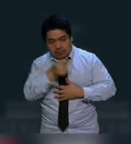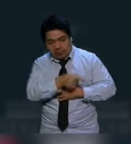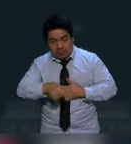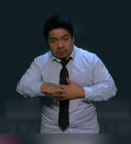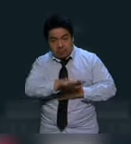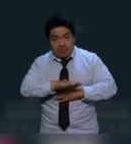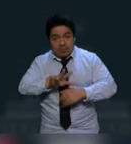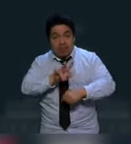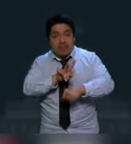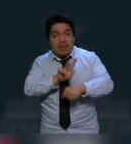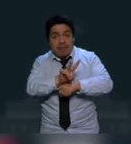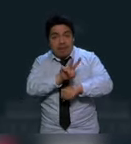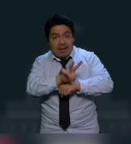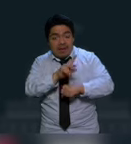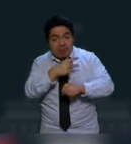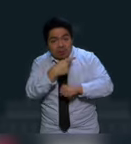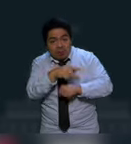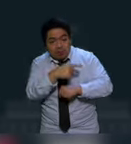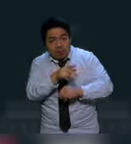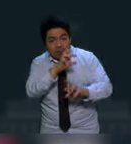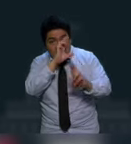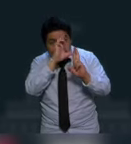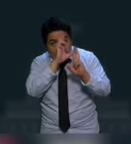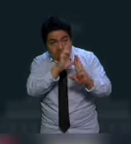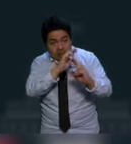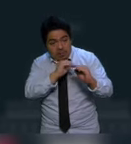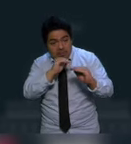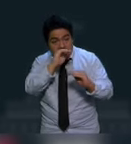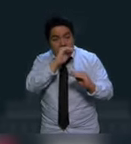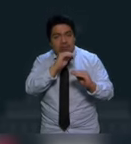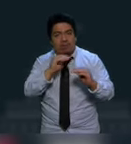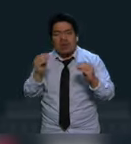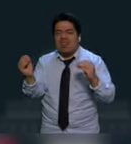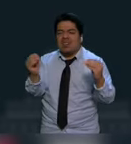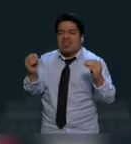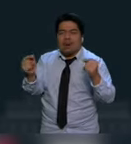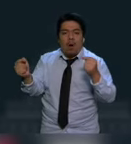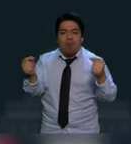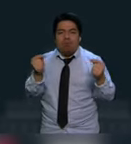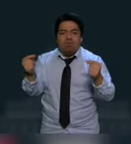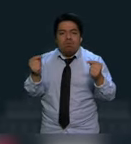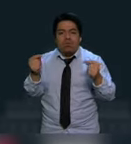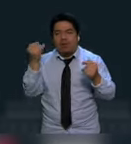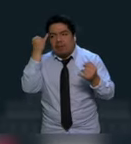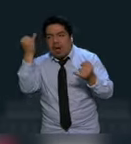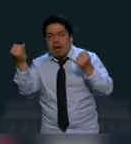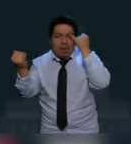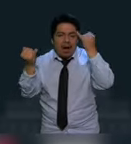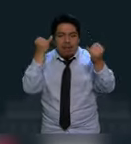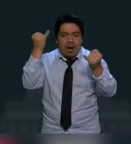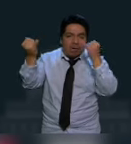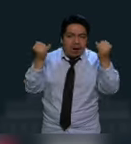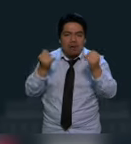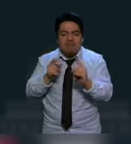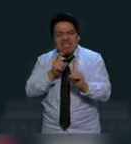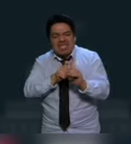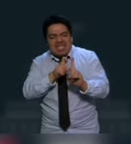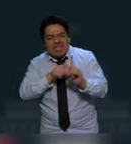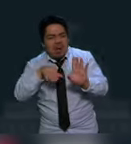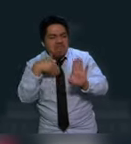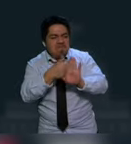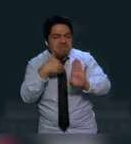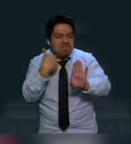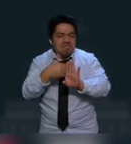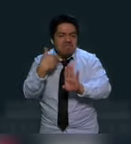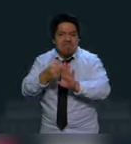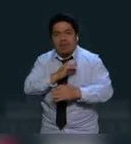venezolano y respetando su soberanía. Porque mire, más allá de las diferencias o de las afinidades ideológicas, más allá de las críticas que haya para cualquiera